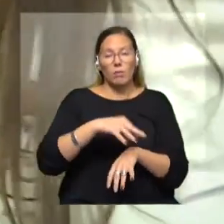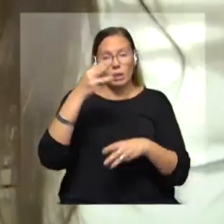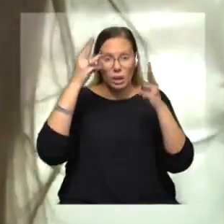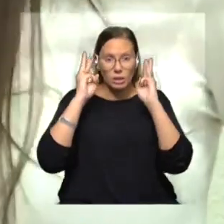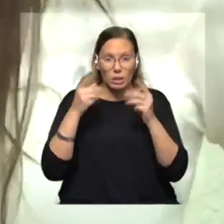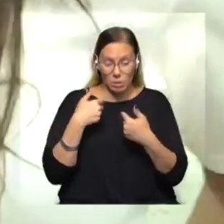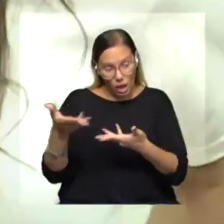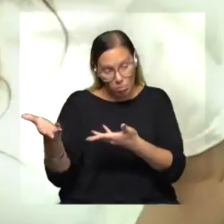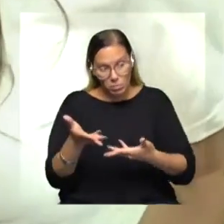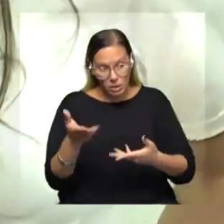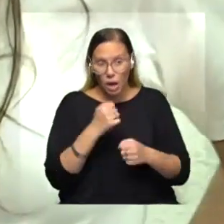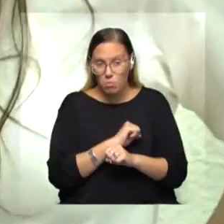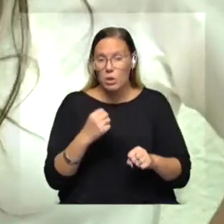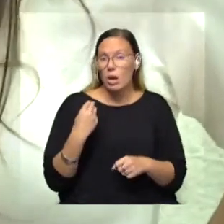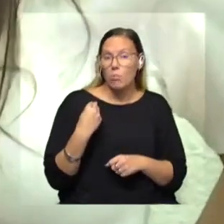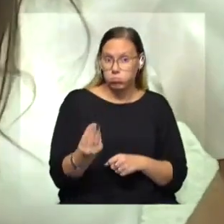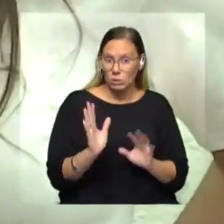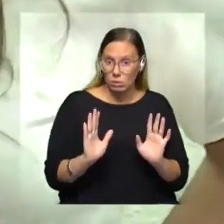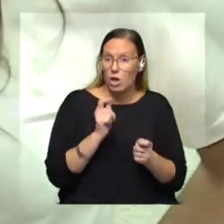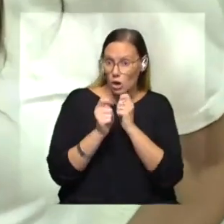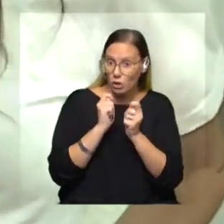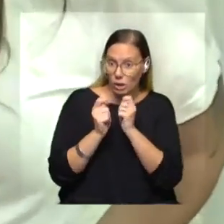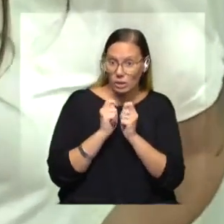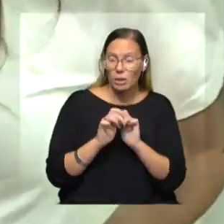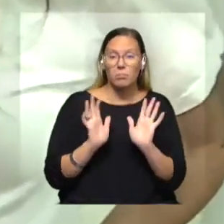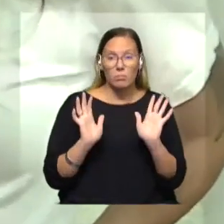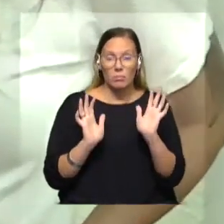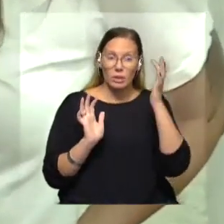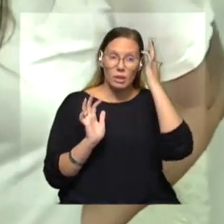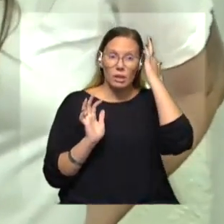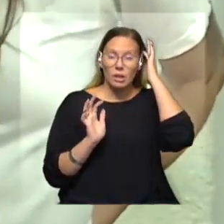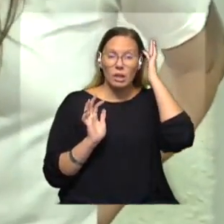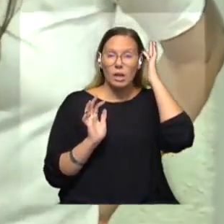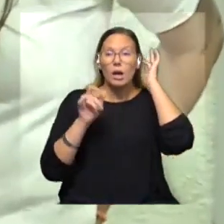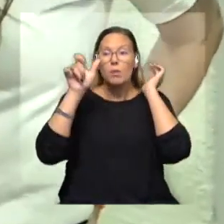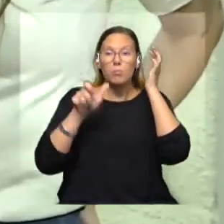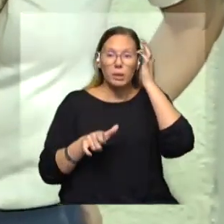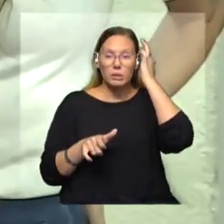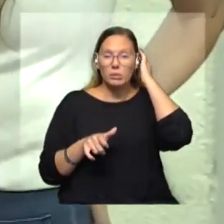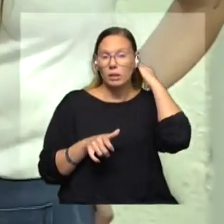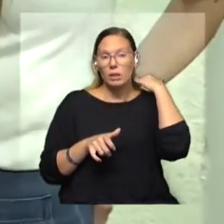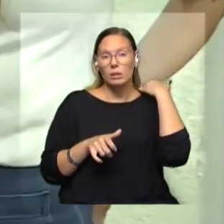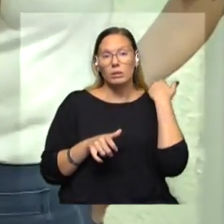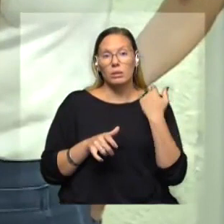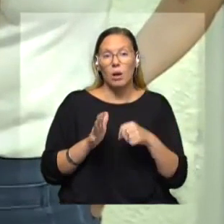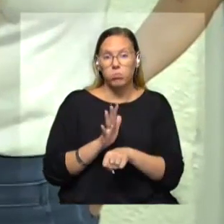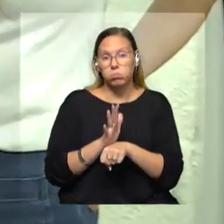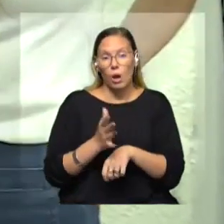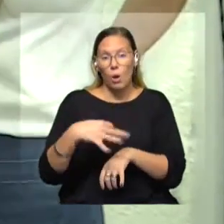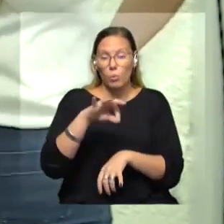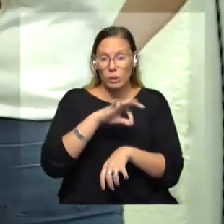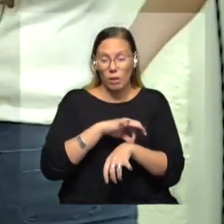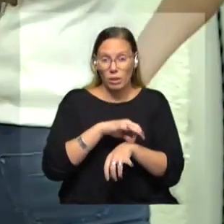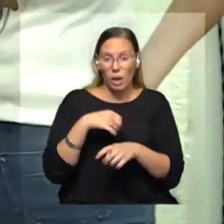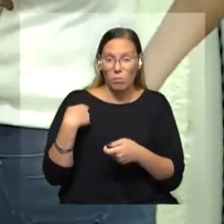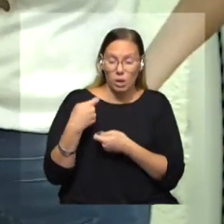estás invitada a ser de abeja reina notera, así que... Claro. ¿Por qué no? Así que la gente va a ser como una abeja en ese panal, se va